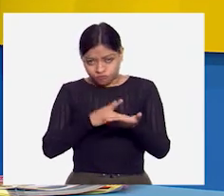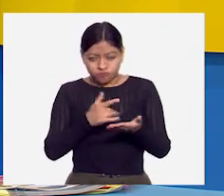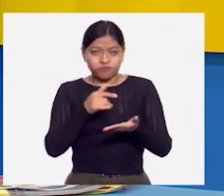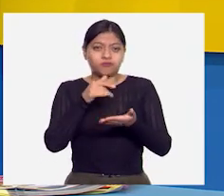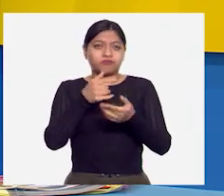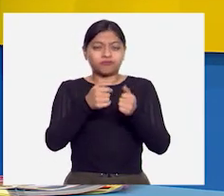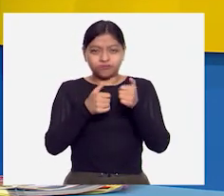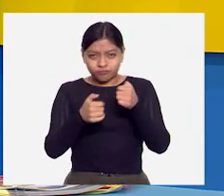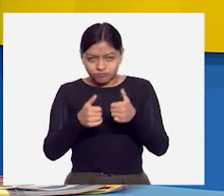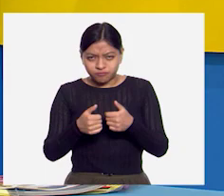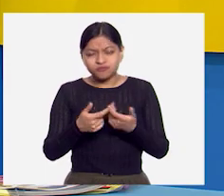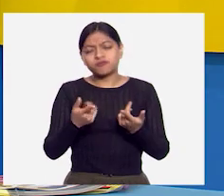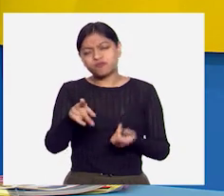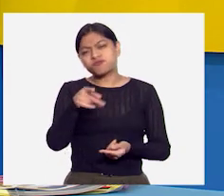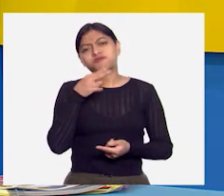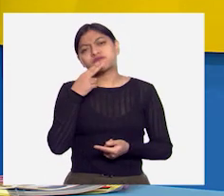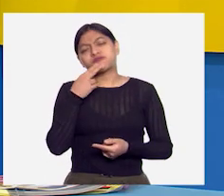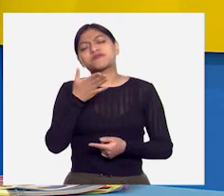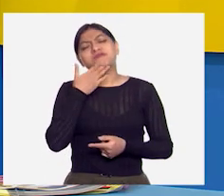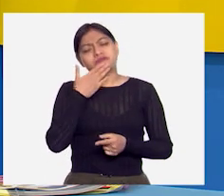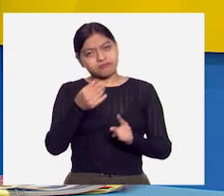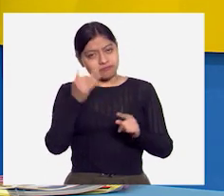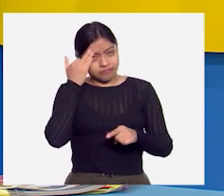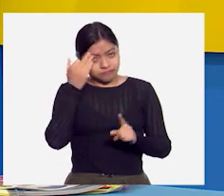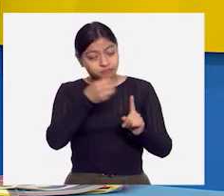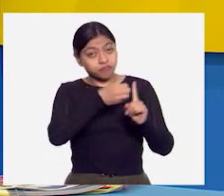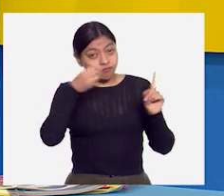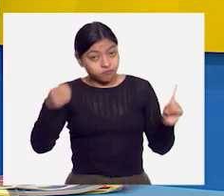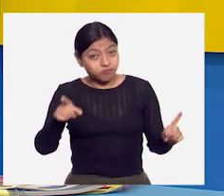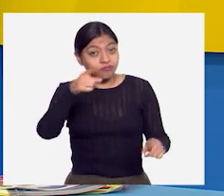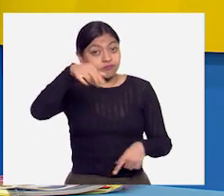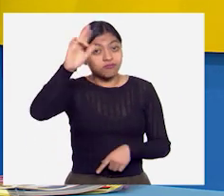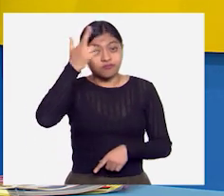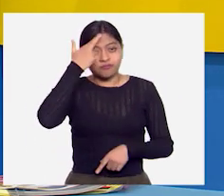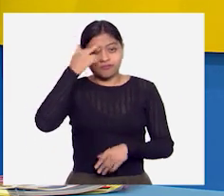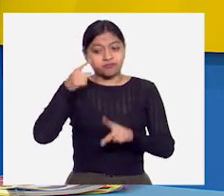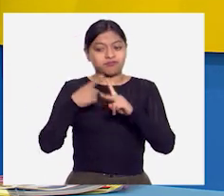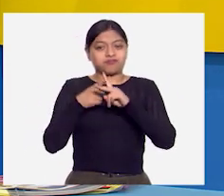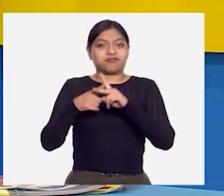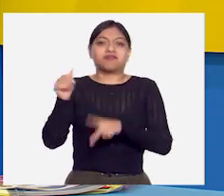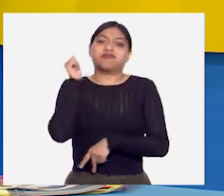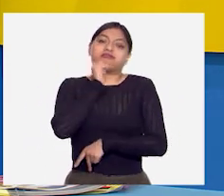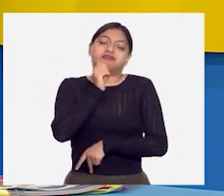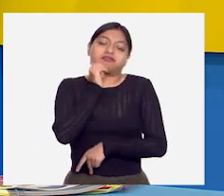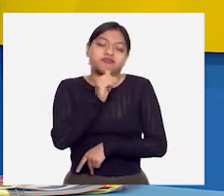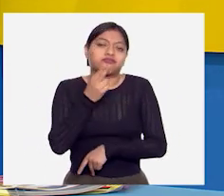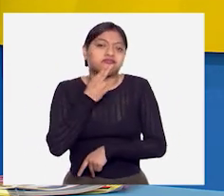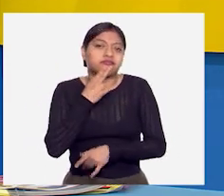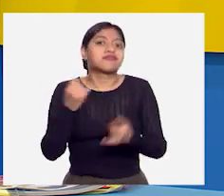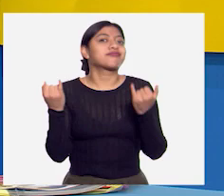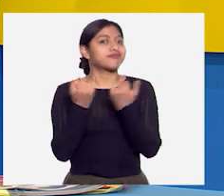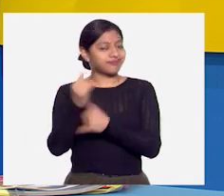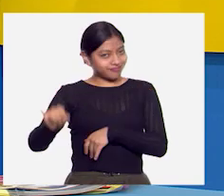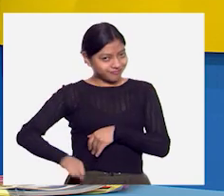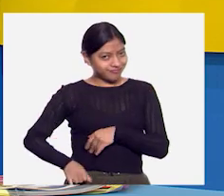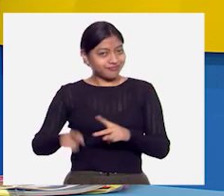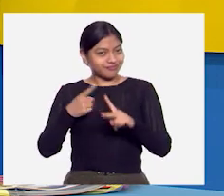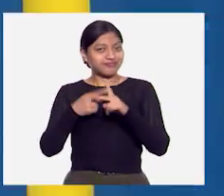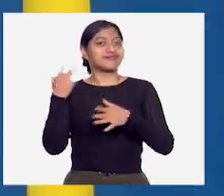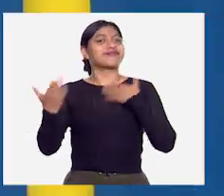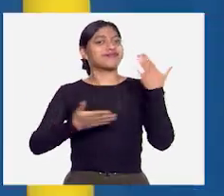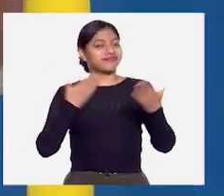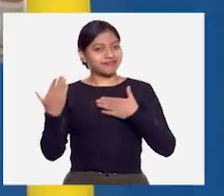electrónicos. Organiza tu tiempo. Recuerda que las matemáticas están en todos lados, son interesantes y pueden ser